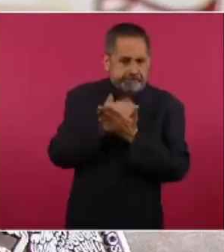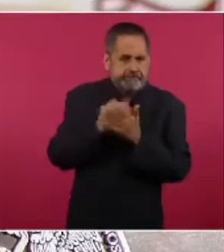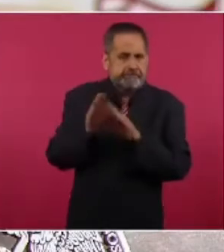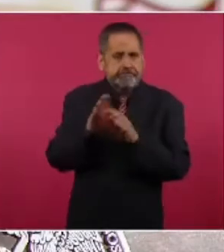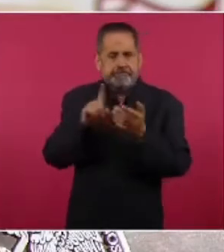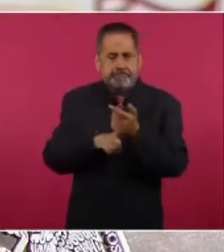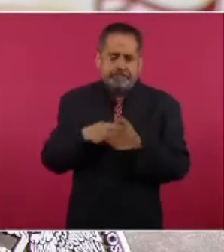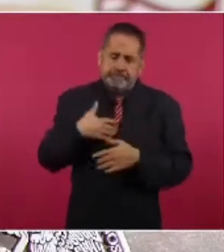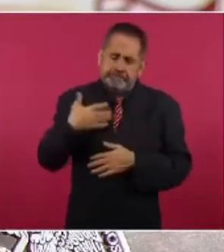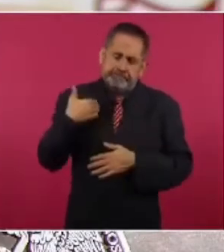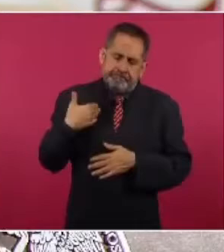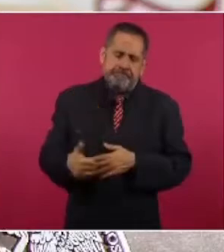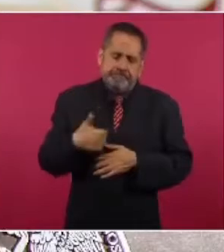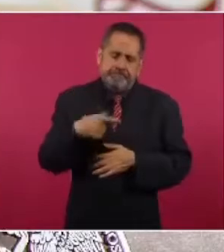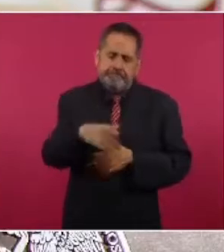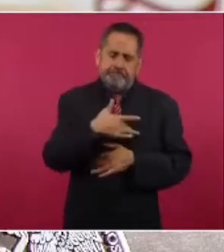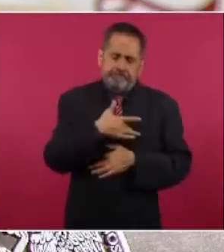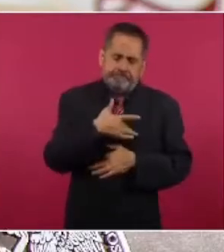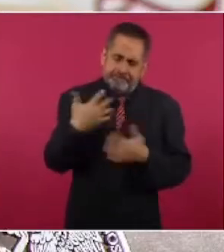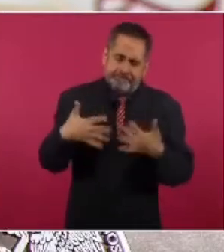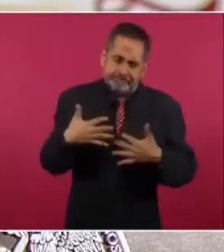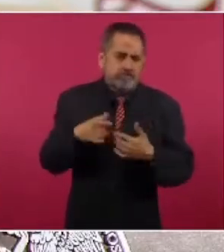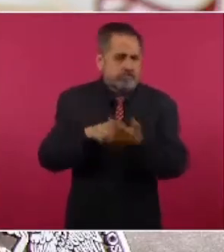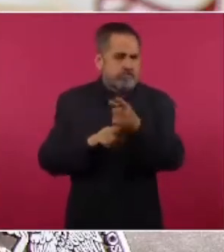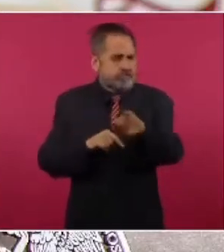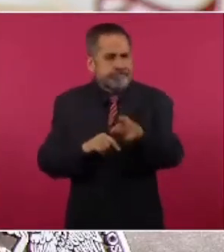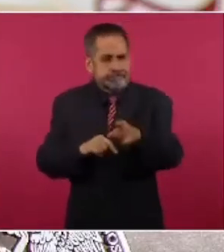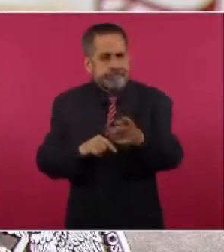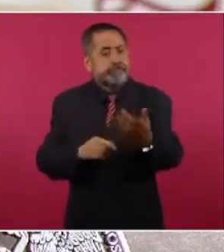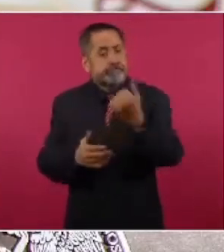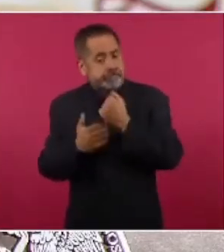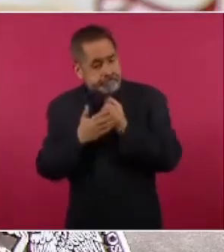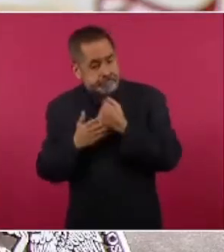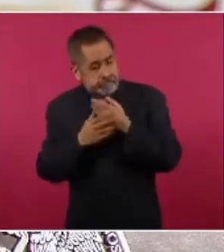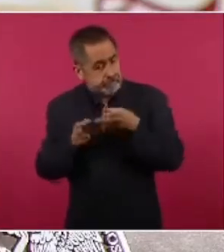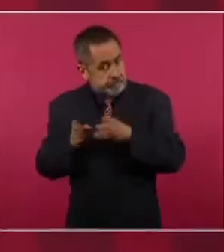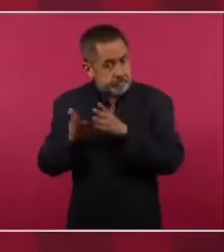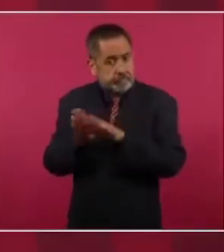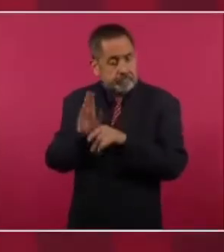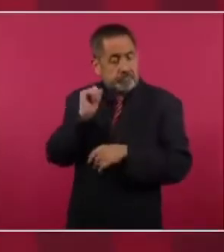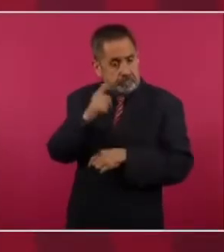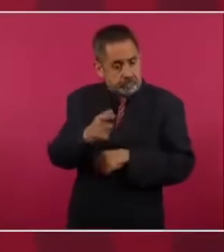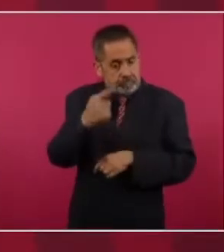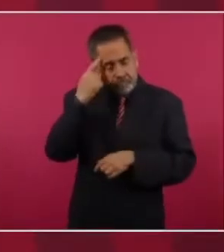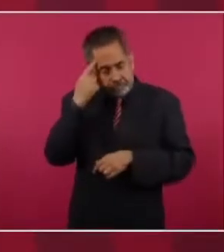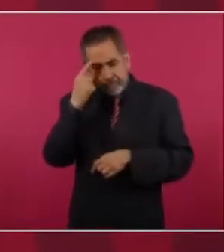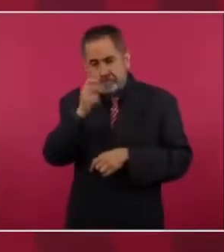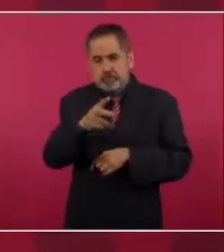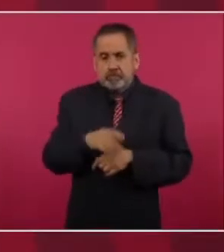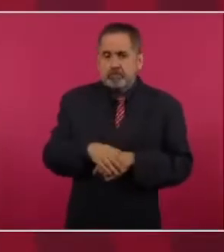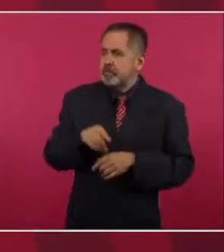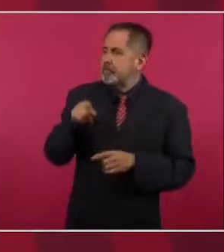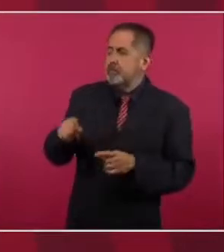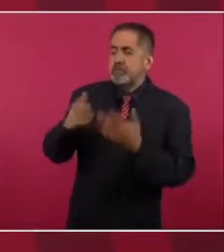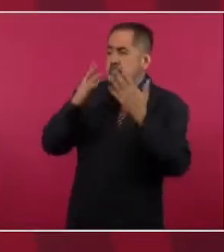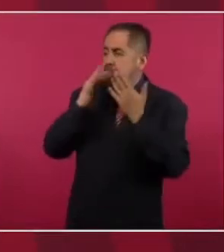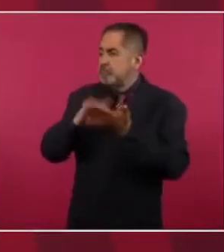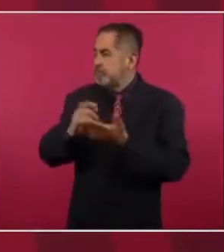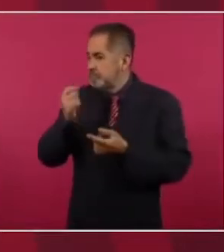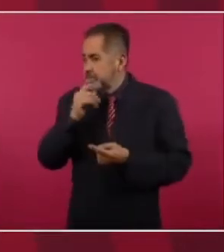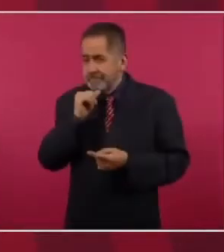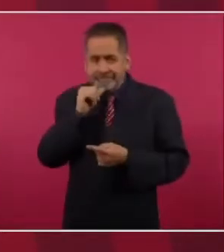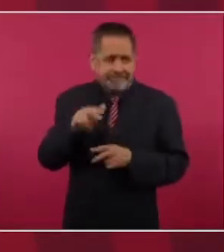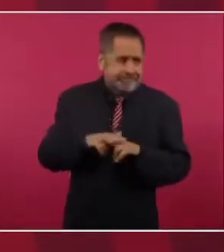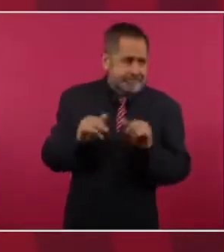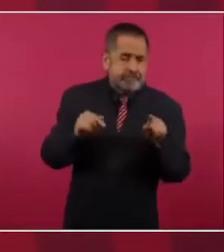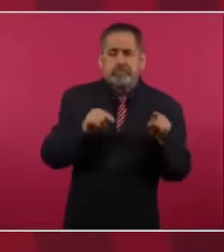que reconocemos, y al camino que nos han señalado ellos en algunos momentos cuando dicen aquí no hay medicamentos, aquí